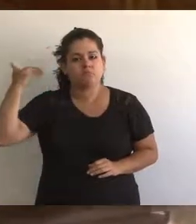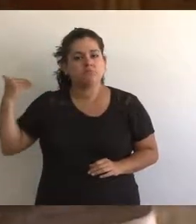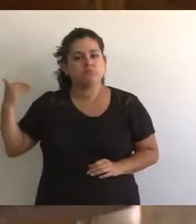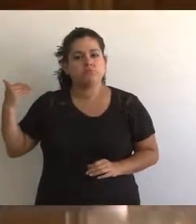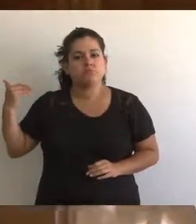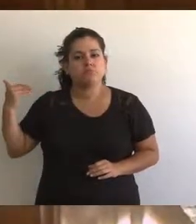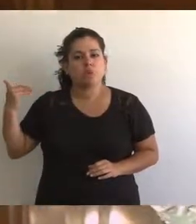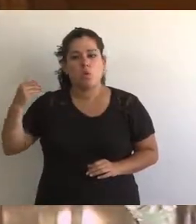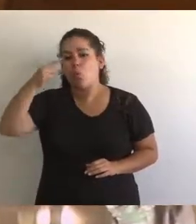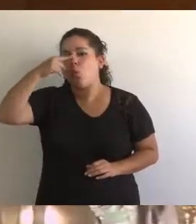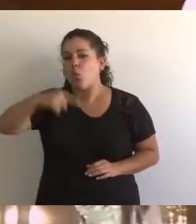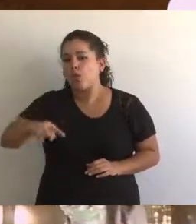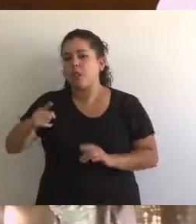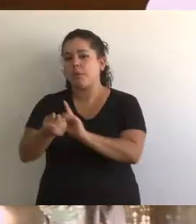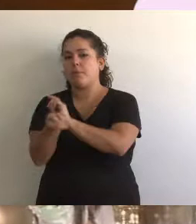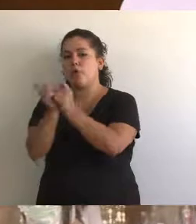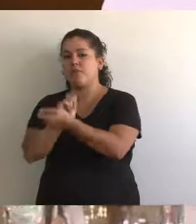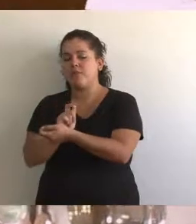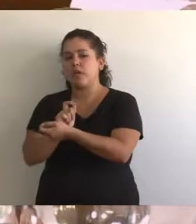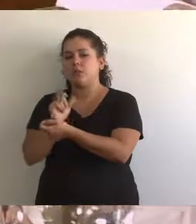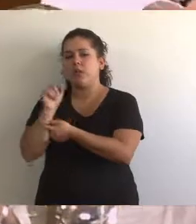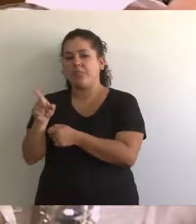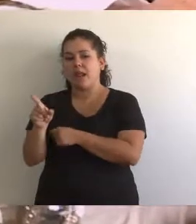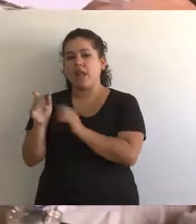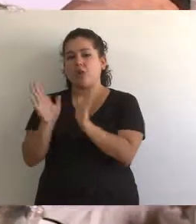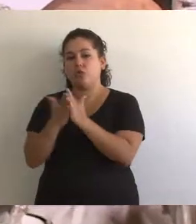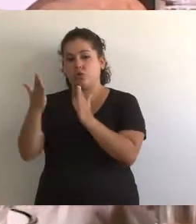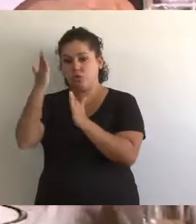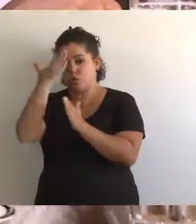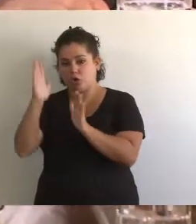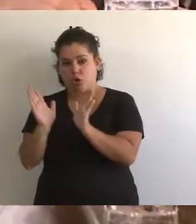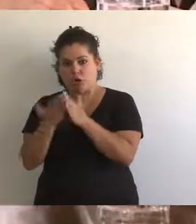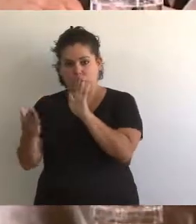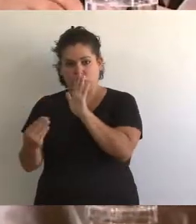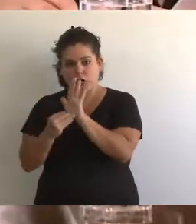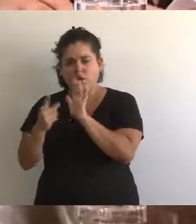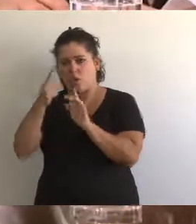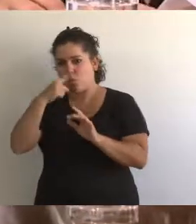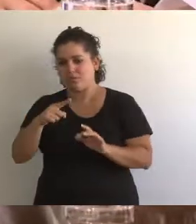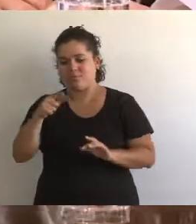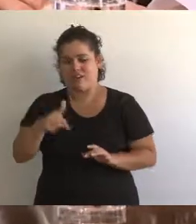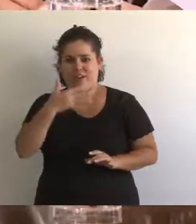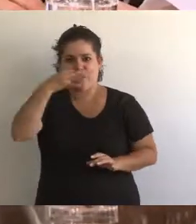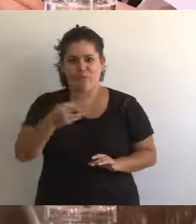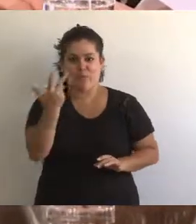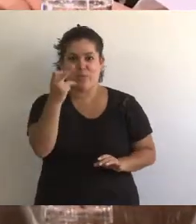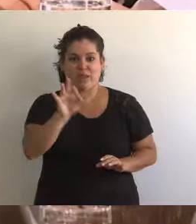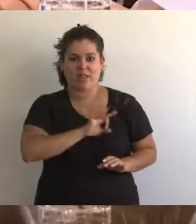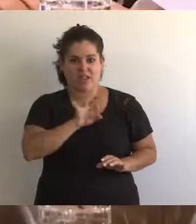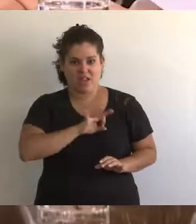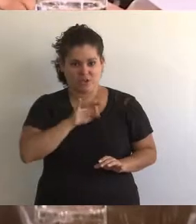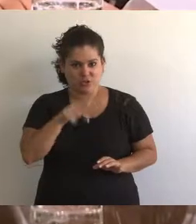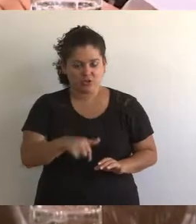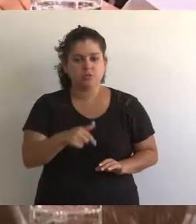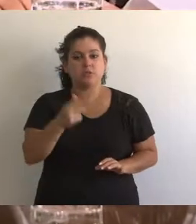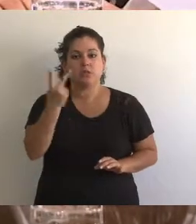remontarnos a la última modificación de la Constitución, que está cumpliendo 20 años